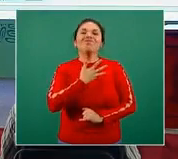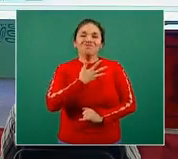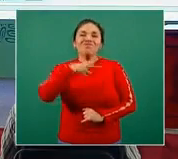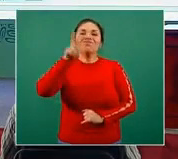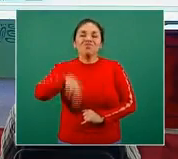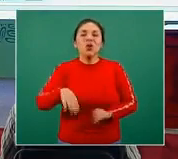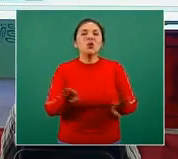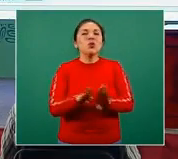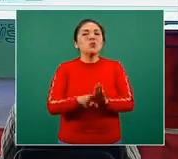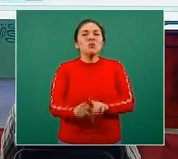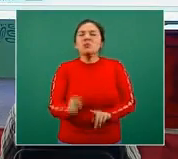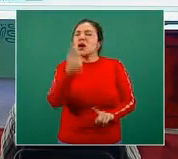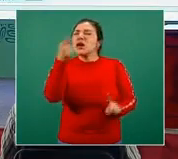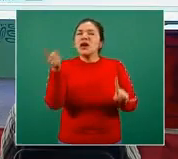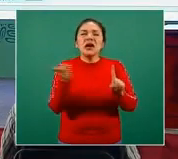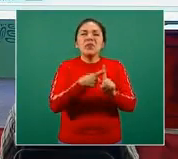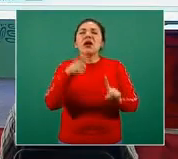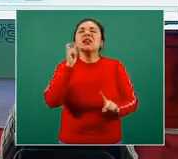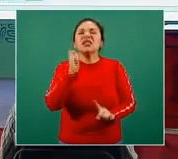la principal